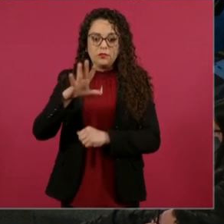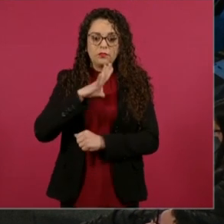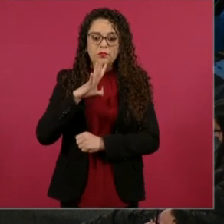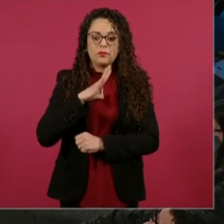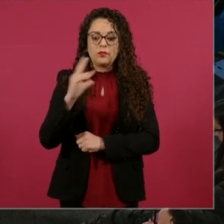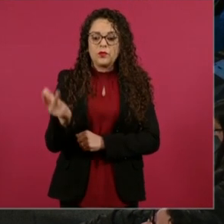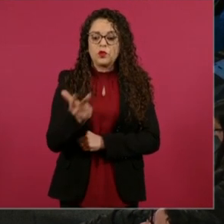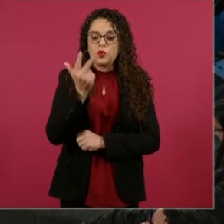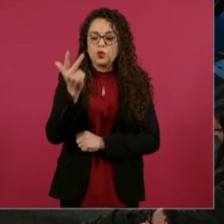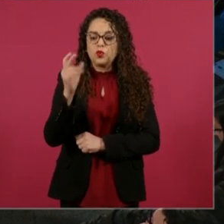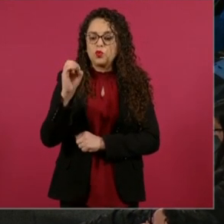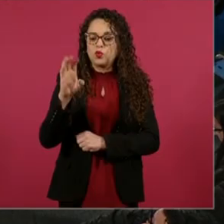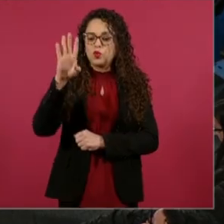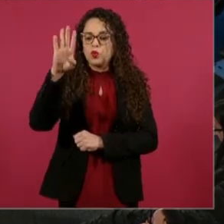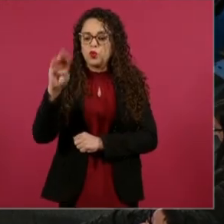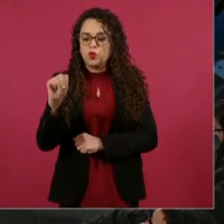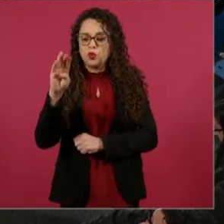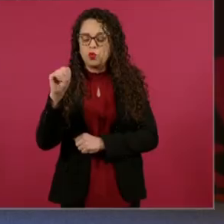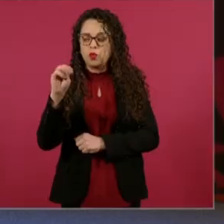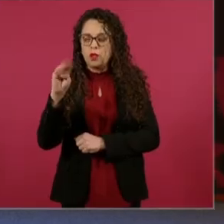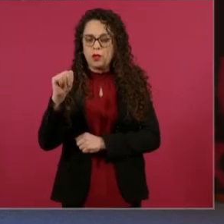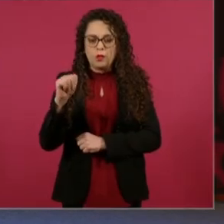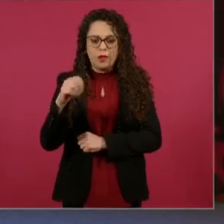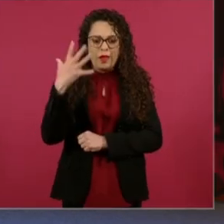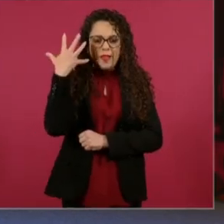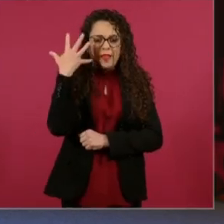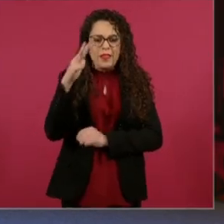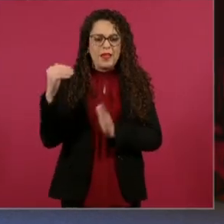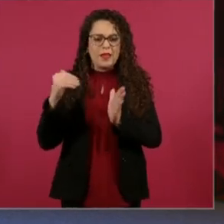8, 9 carreteras, 10,000 millones de pesos al año